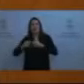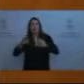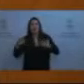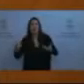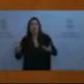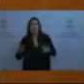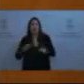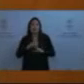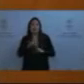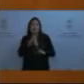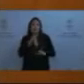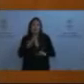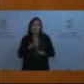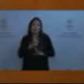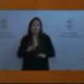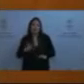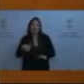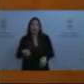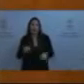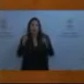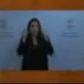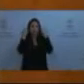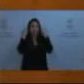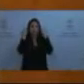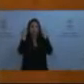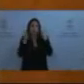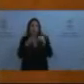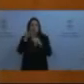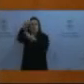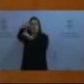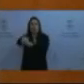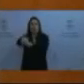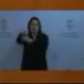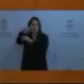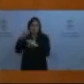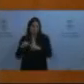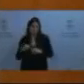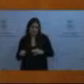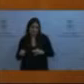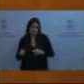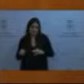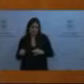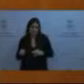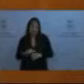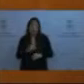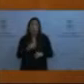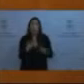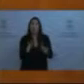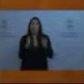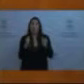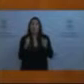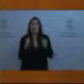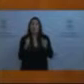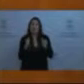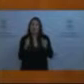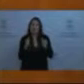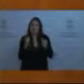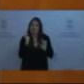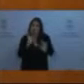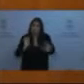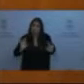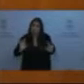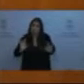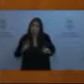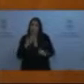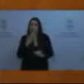Entre otros casos, porque son mucho más dóciles al mandato político de turno. ¿Beneficia esto? Claramente, creo que no. Le voy a poner